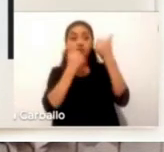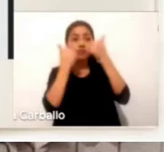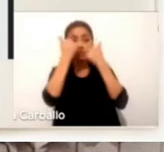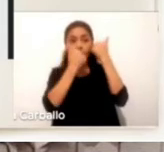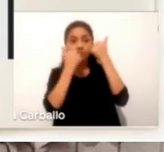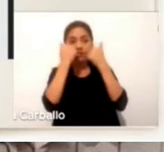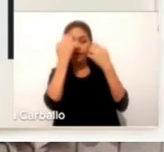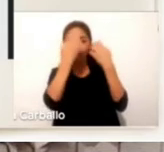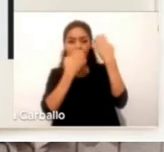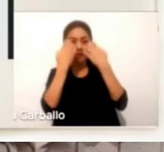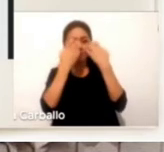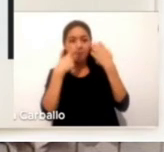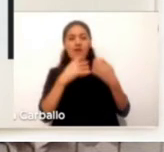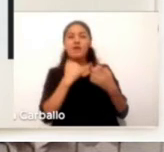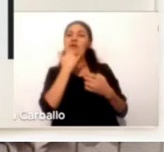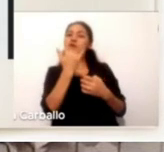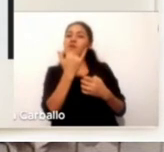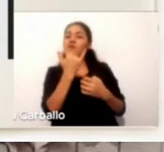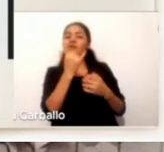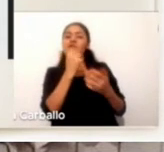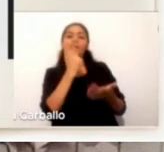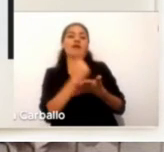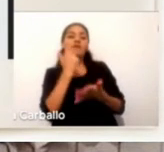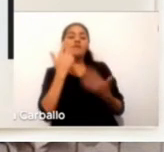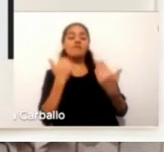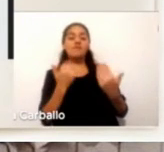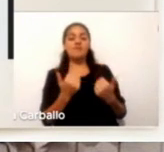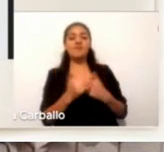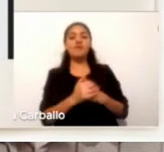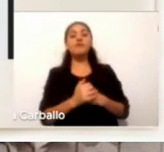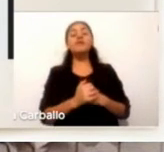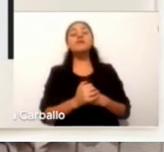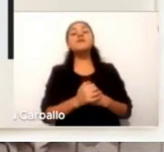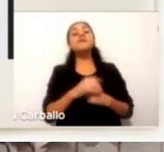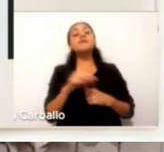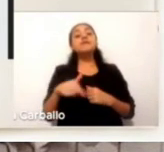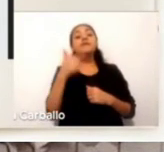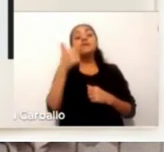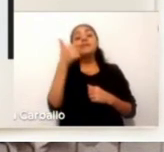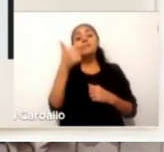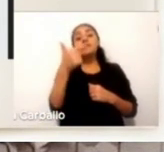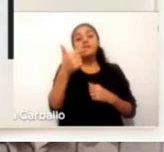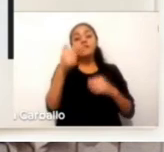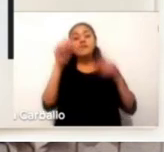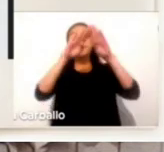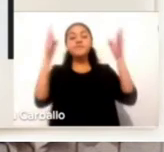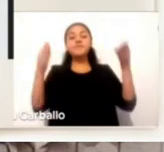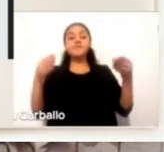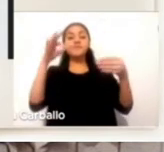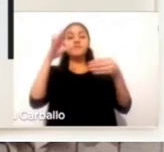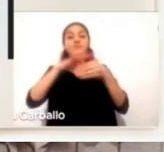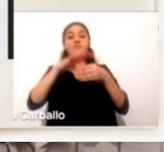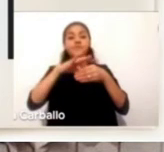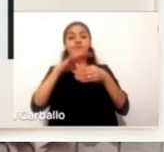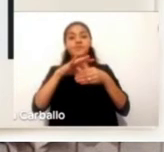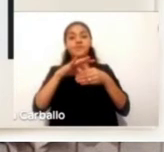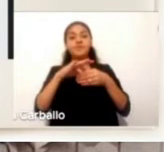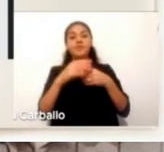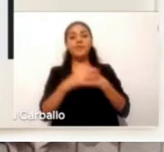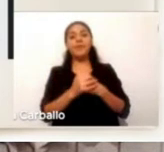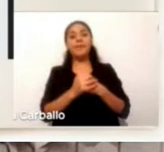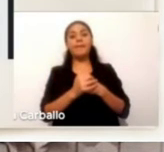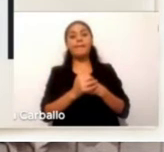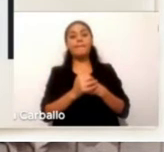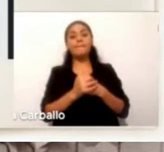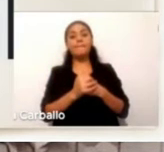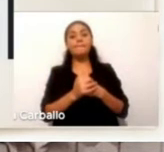determinante el error. Ahora bien, en 7 casillas se corrigieron los rubros de personas que votaron con el conteo